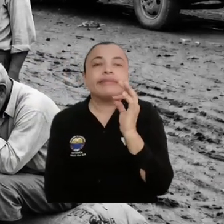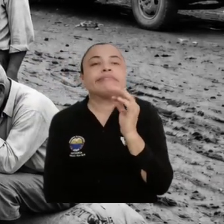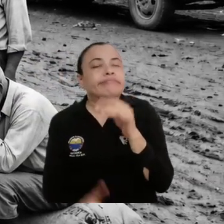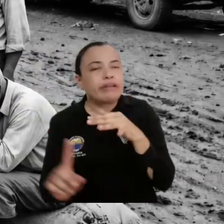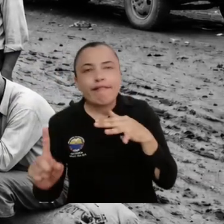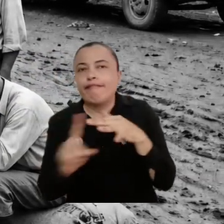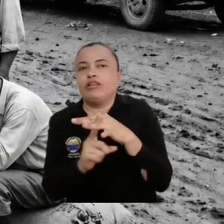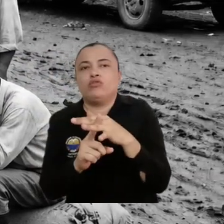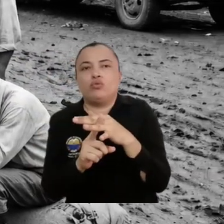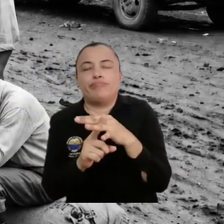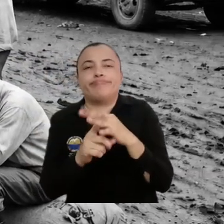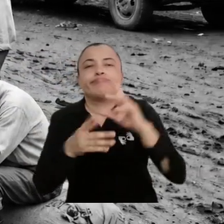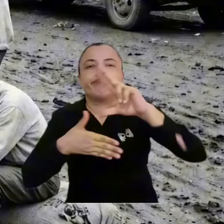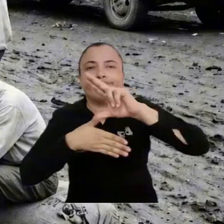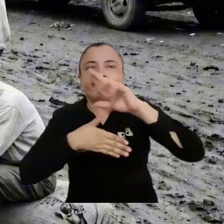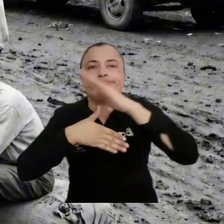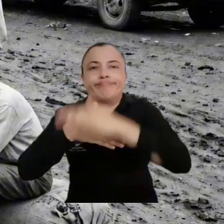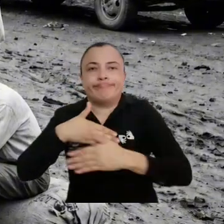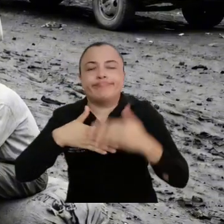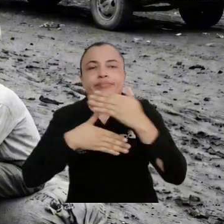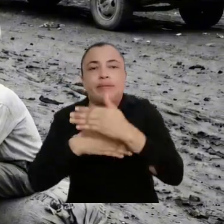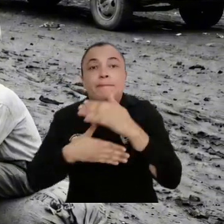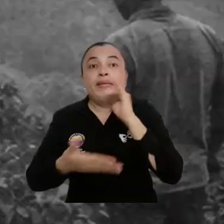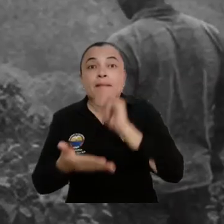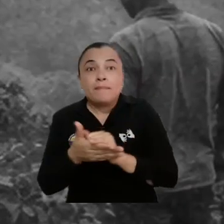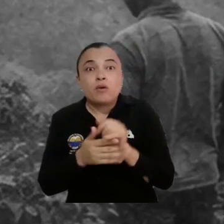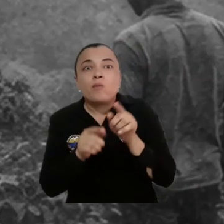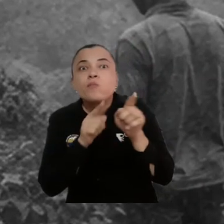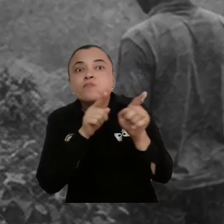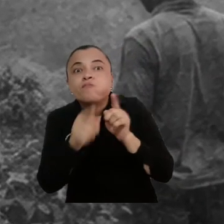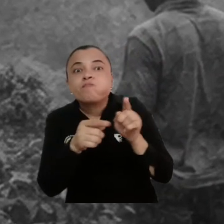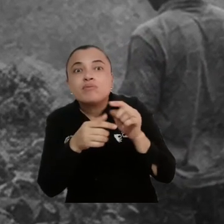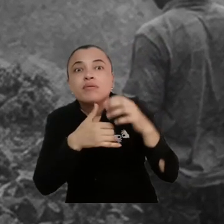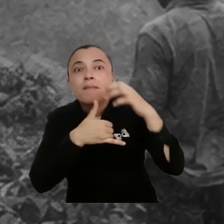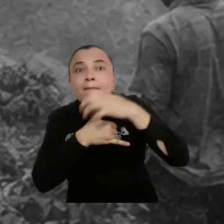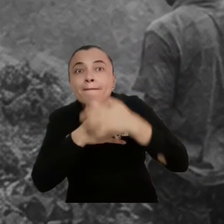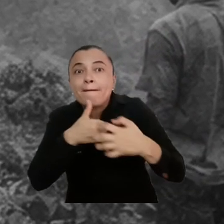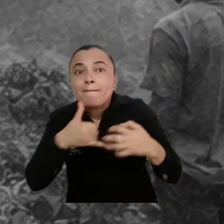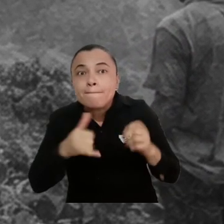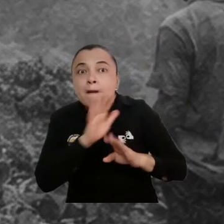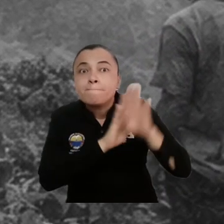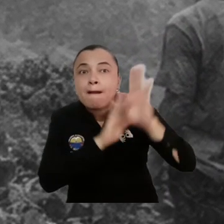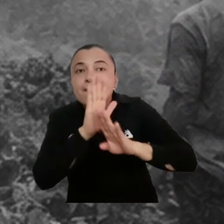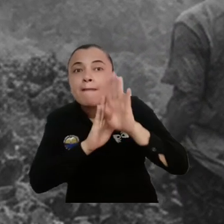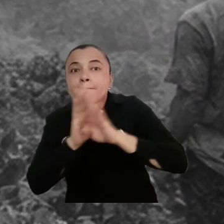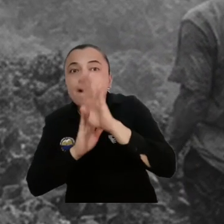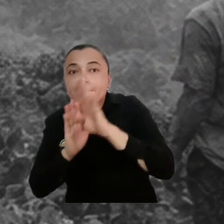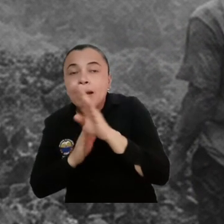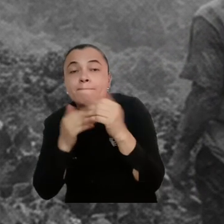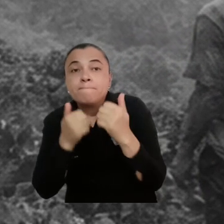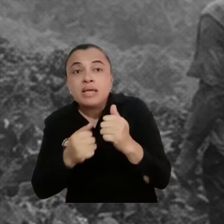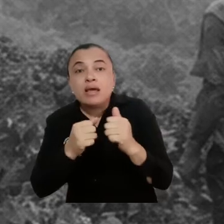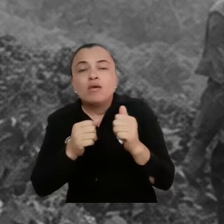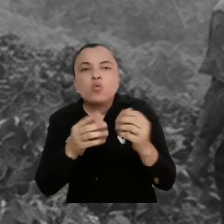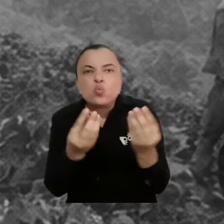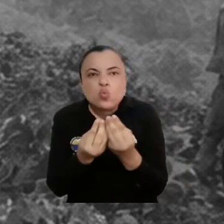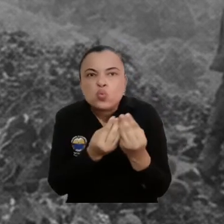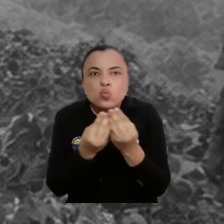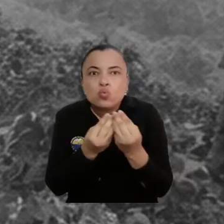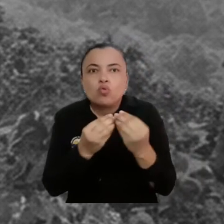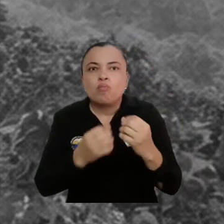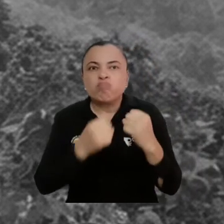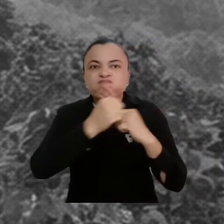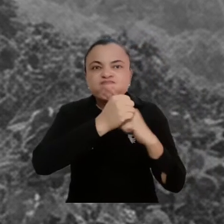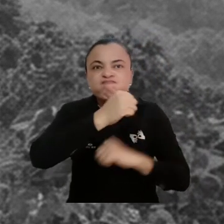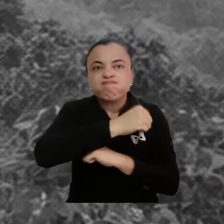Mientras en otras regiones cafeteras del país se modernizaban los sistemas productivos y se fortalecían las cooperativas, muchas haciendas de la Sierra